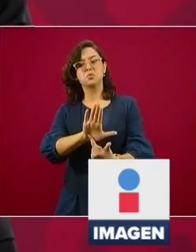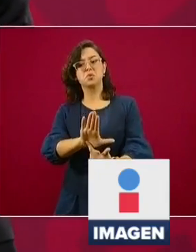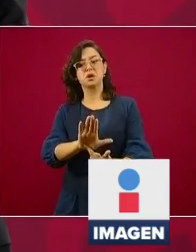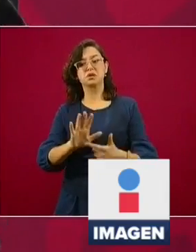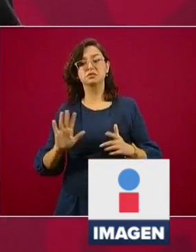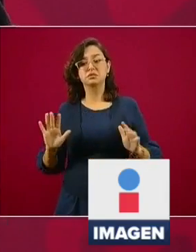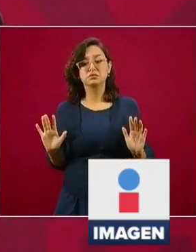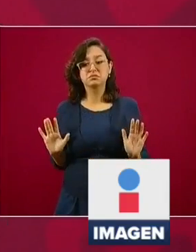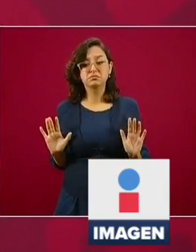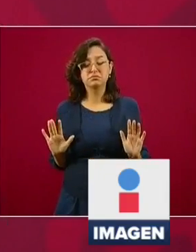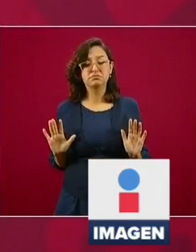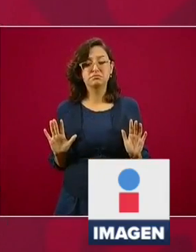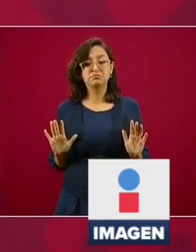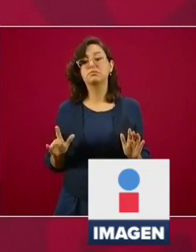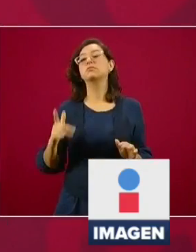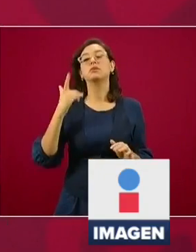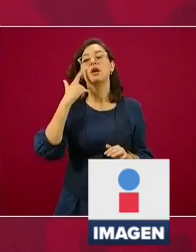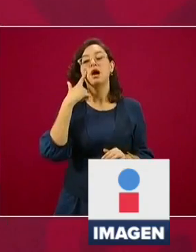ver si